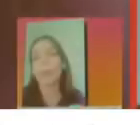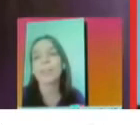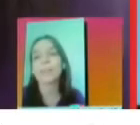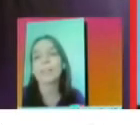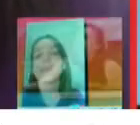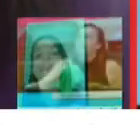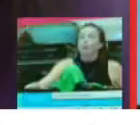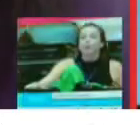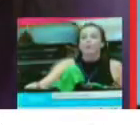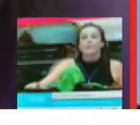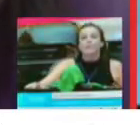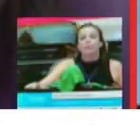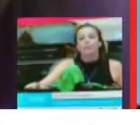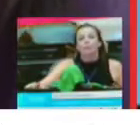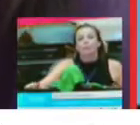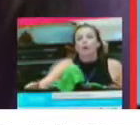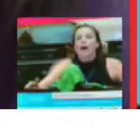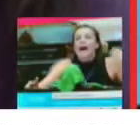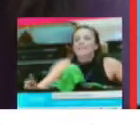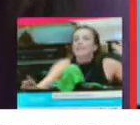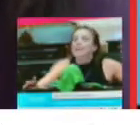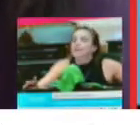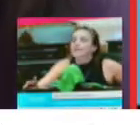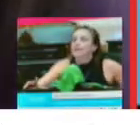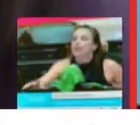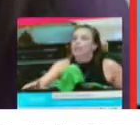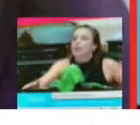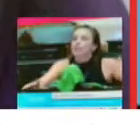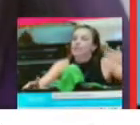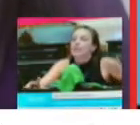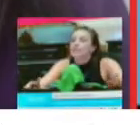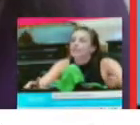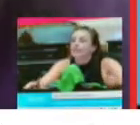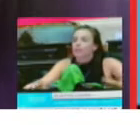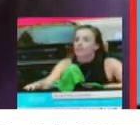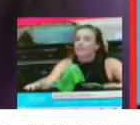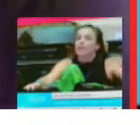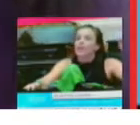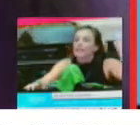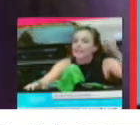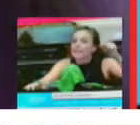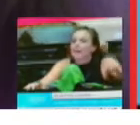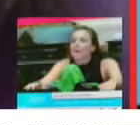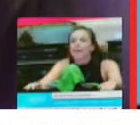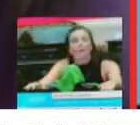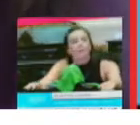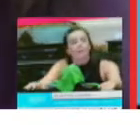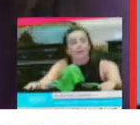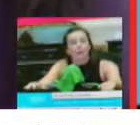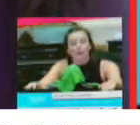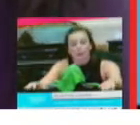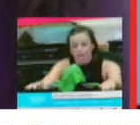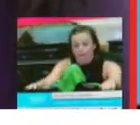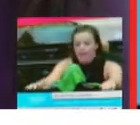se establece el criterio de la alternancia y la secuencialidad para la conformación de las listas, que es, para que se entienda, digamos, es